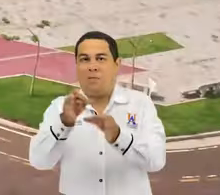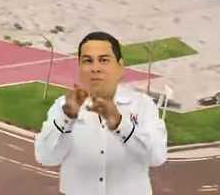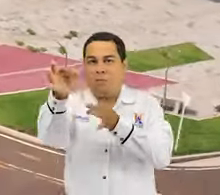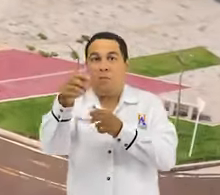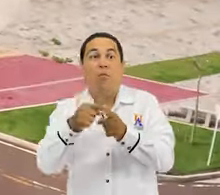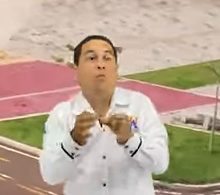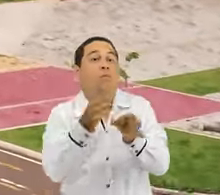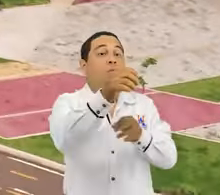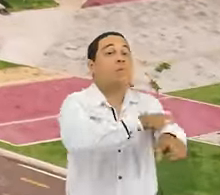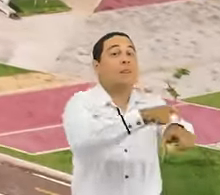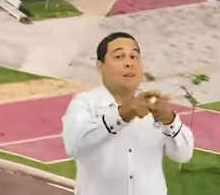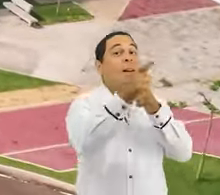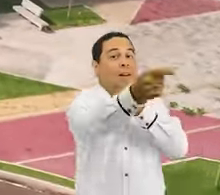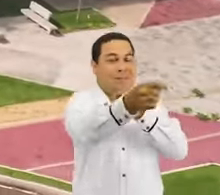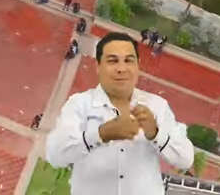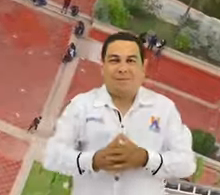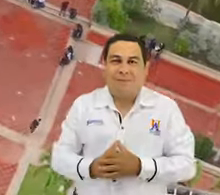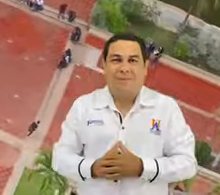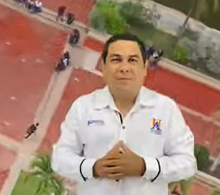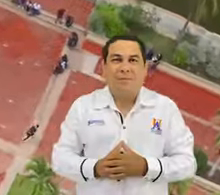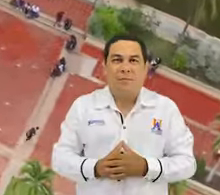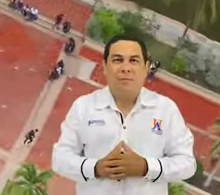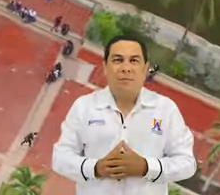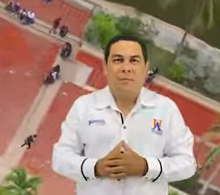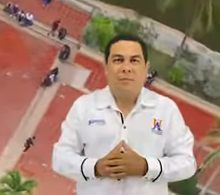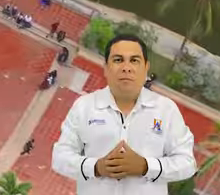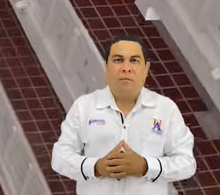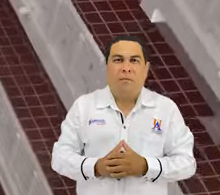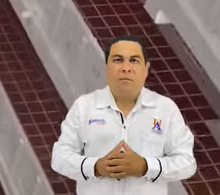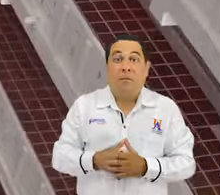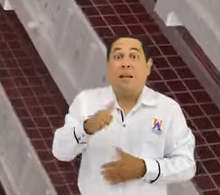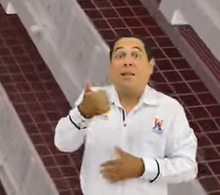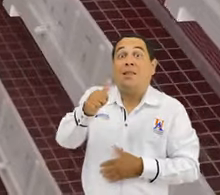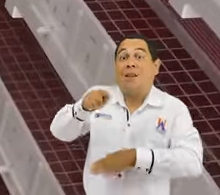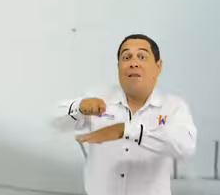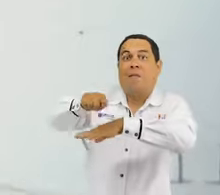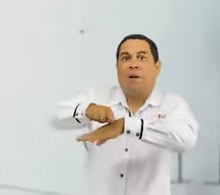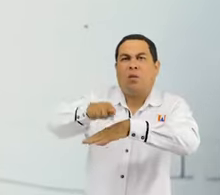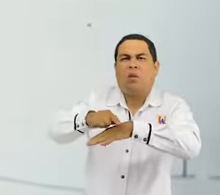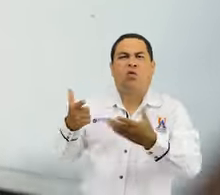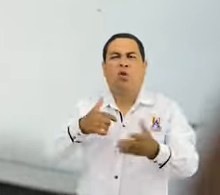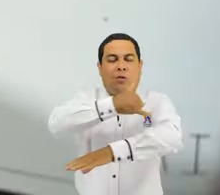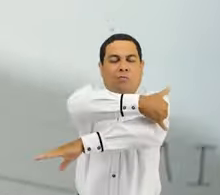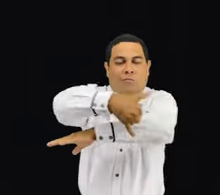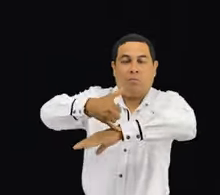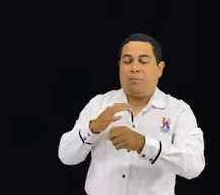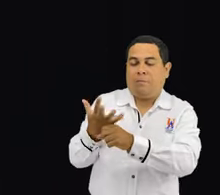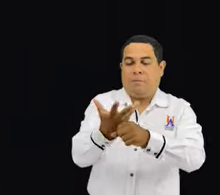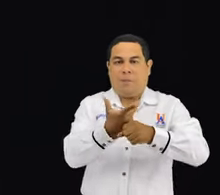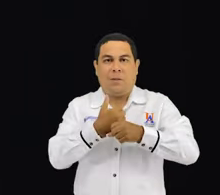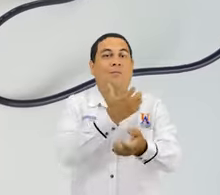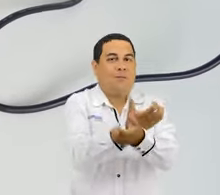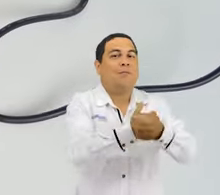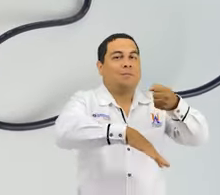Suán y sede regional centro en Sabana Larga. Nuestra oferta de formación se desarrolla desde 10 facultades: arquitectura, bellas